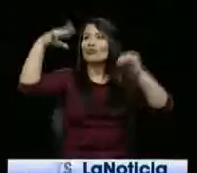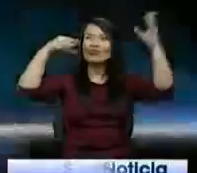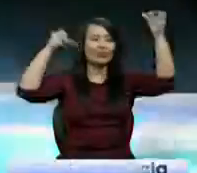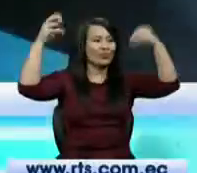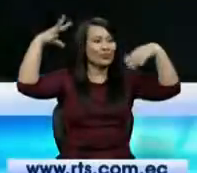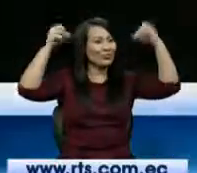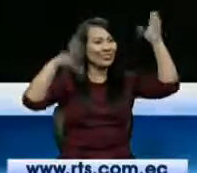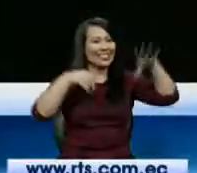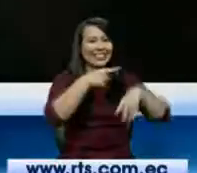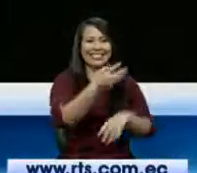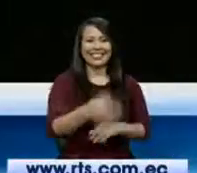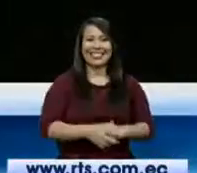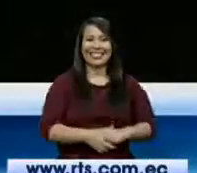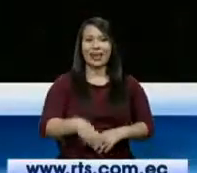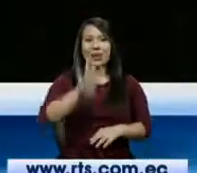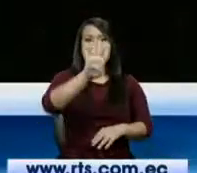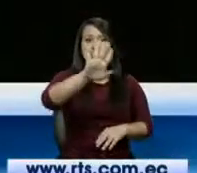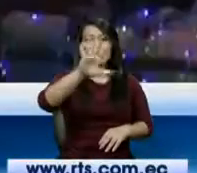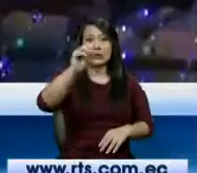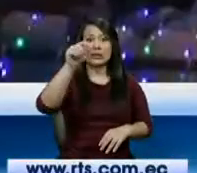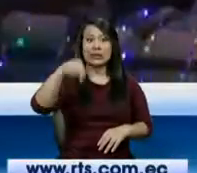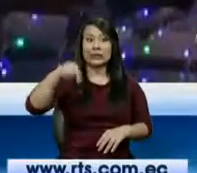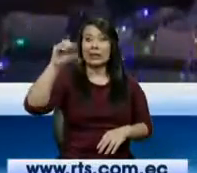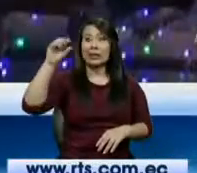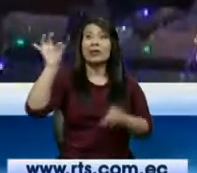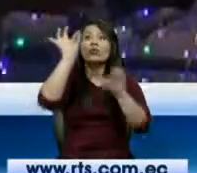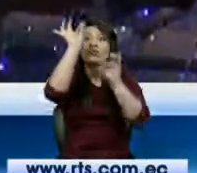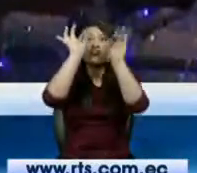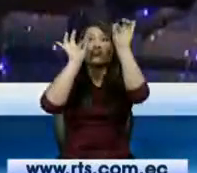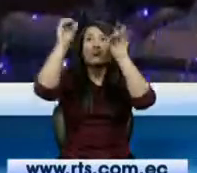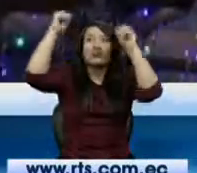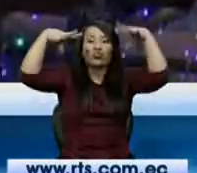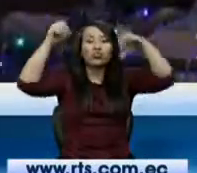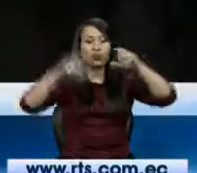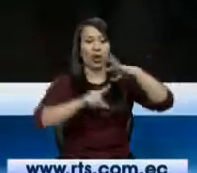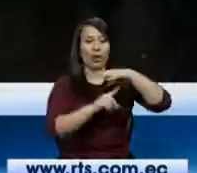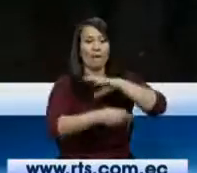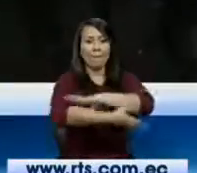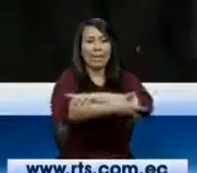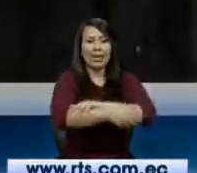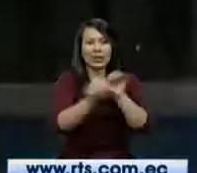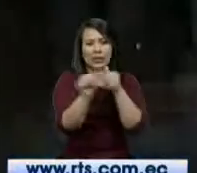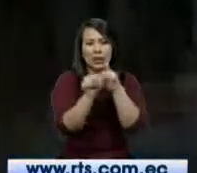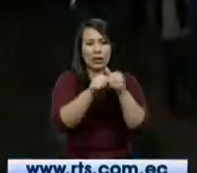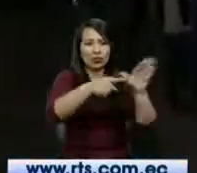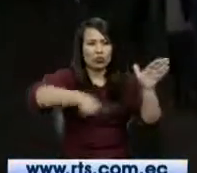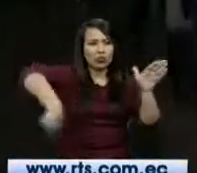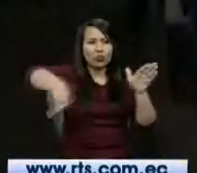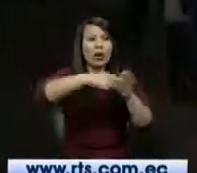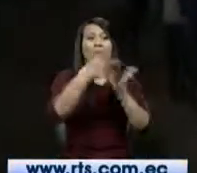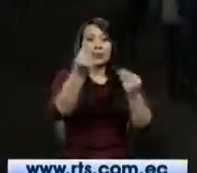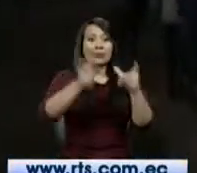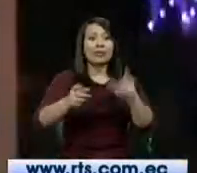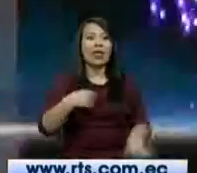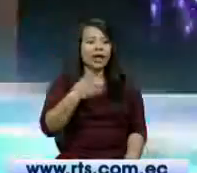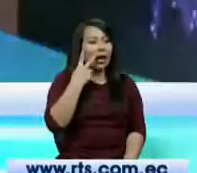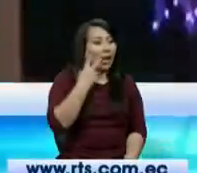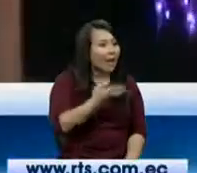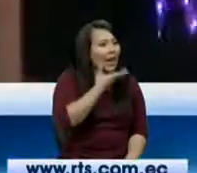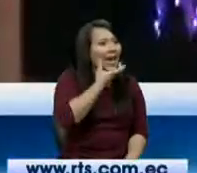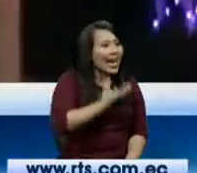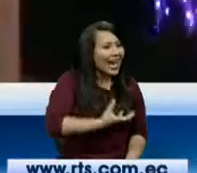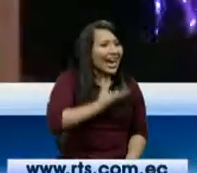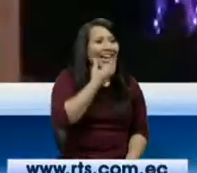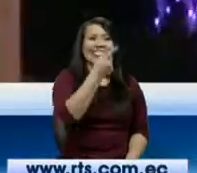el ambiente. 450.000 luces entre el mini malecón y el parque central de Huachapala. El espectador puede asombrarse de la múltiple gama de